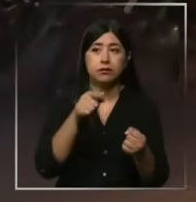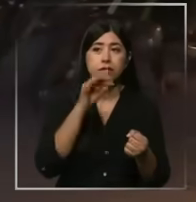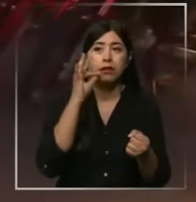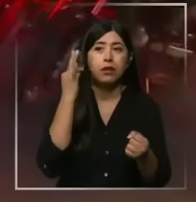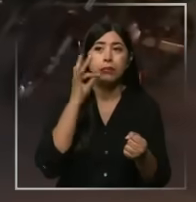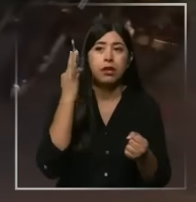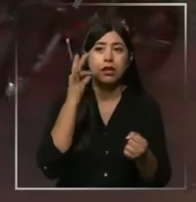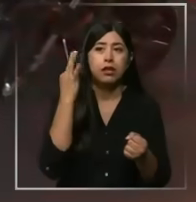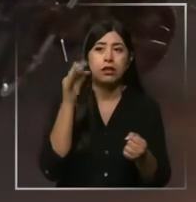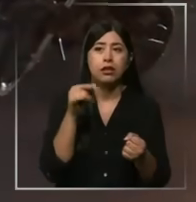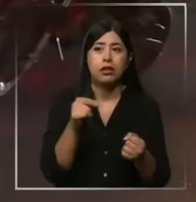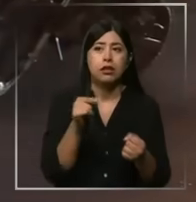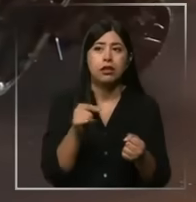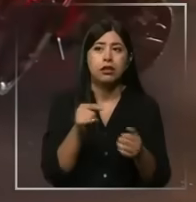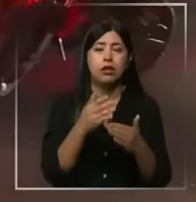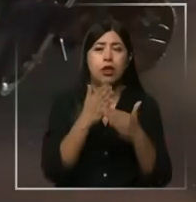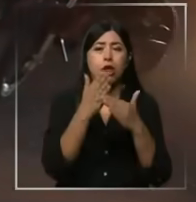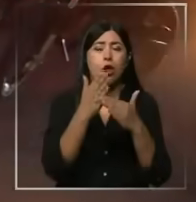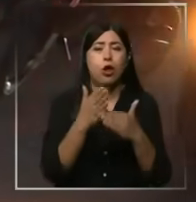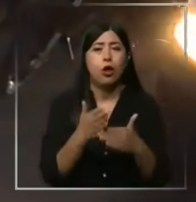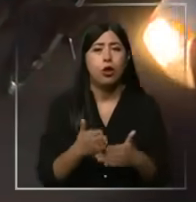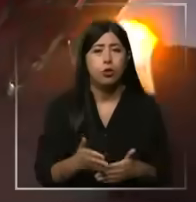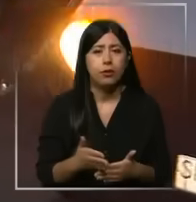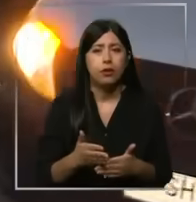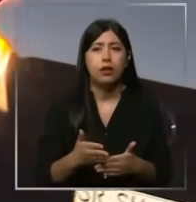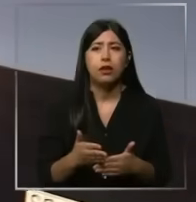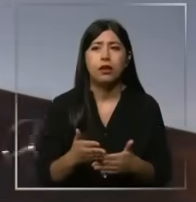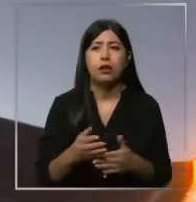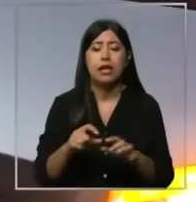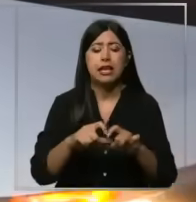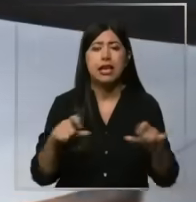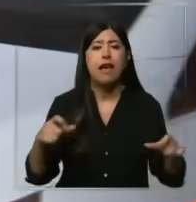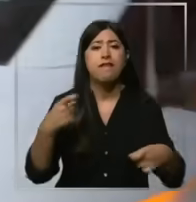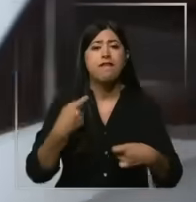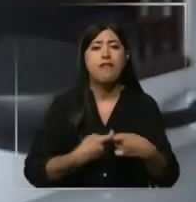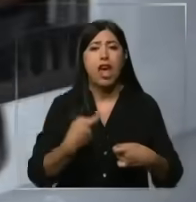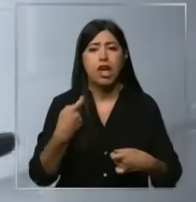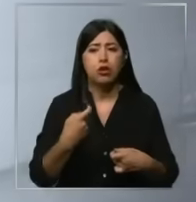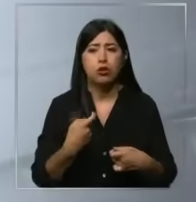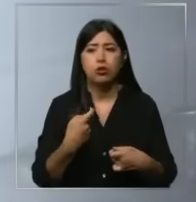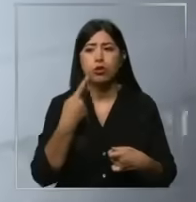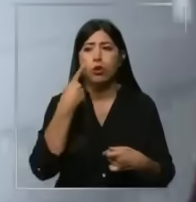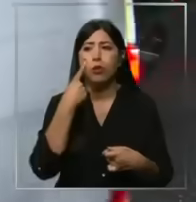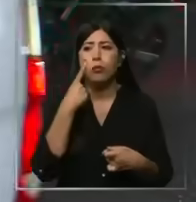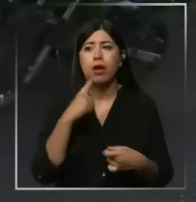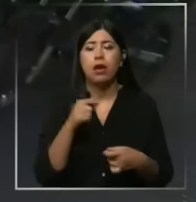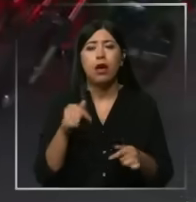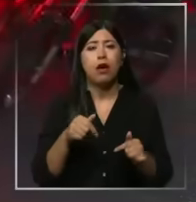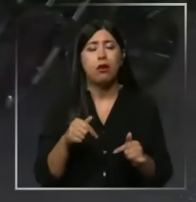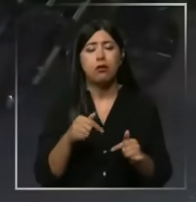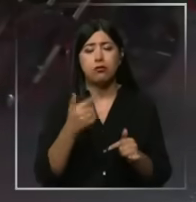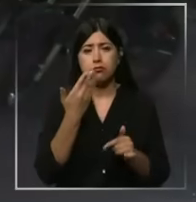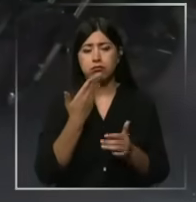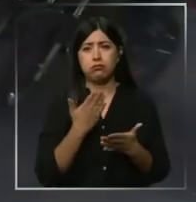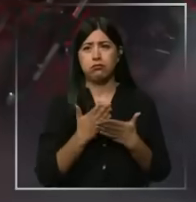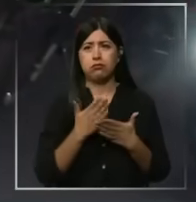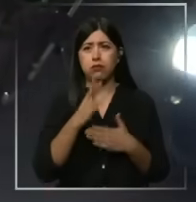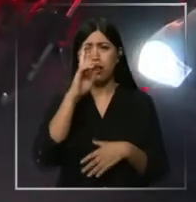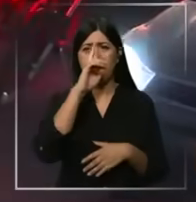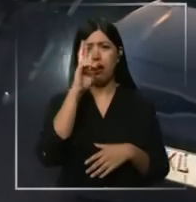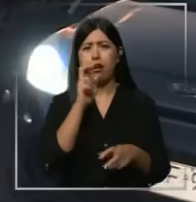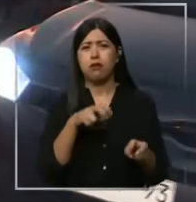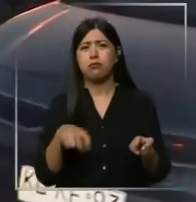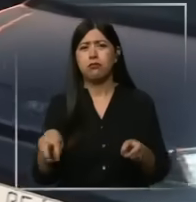furgón y que ha estado durante todo el día, que habría estado sacando algunos fierros, pero que ahora tiene una conducta bien extraña, bien